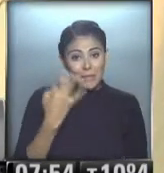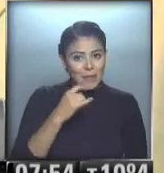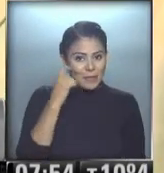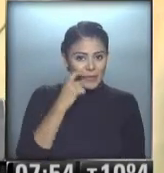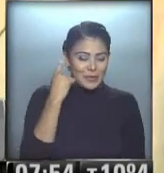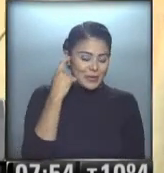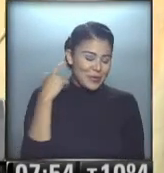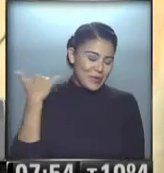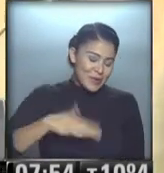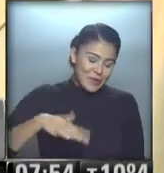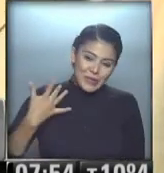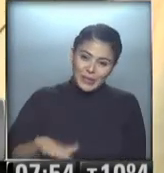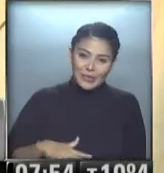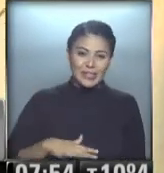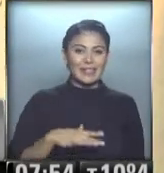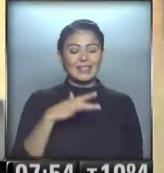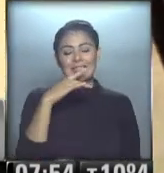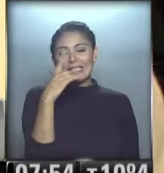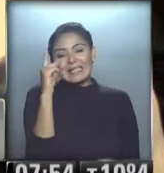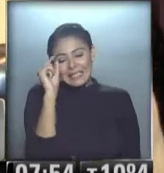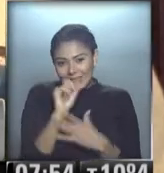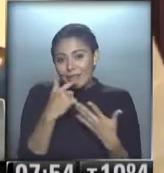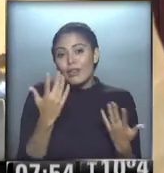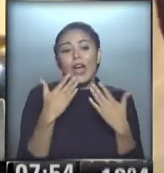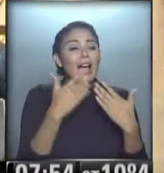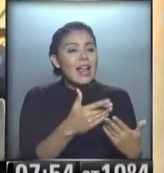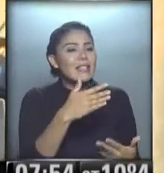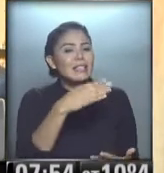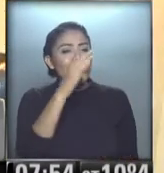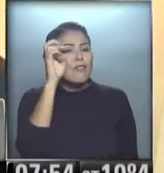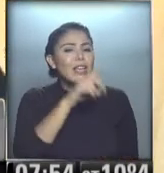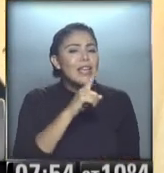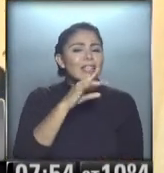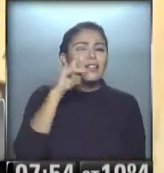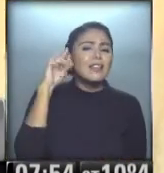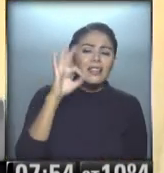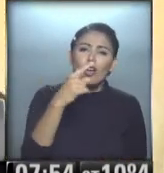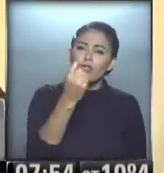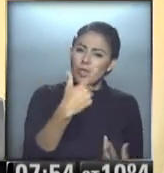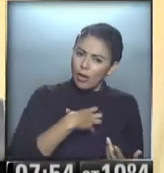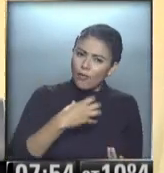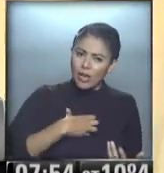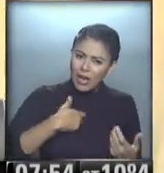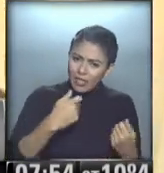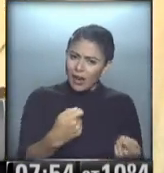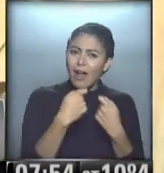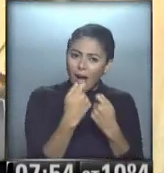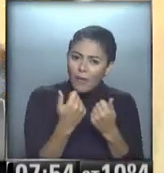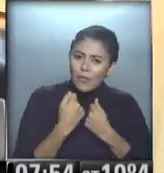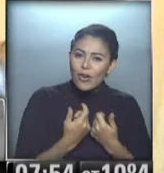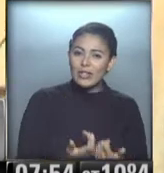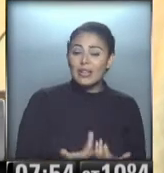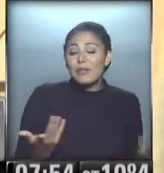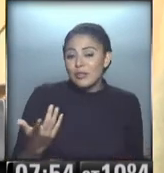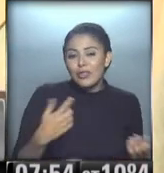vergüenza, porque soy pudoroso. Pero gracias a Betty Gambartes y a Diego Vila, que me dieron confianza y me dieron el apoyo,